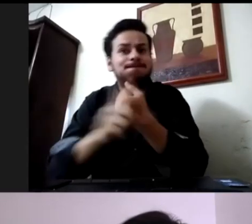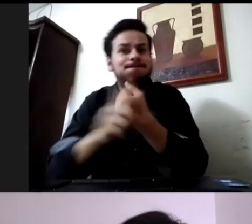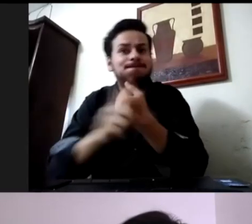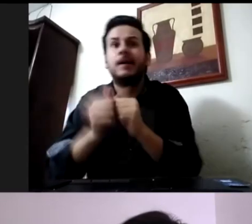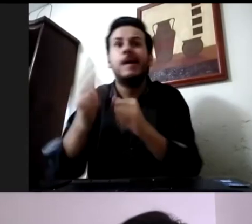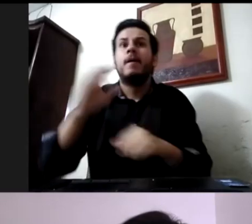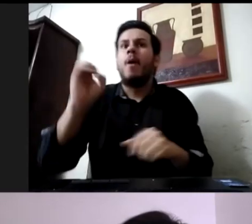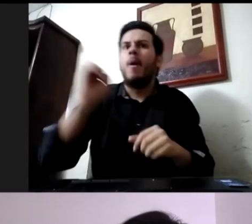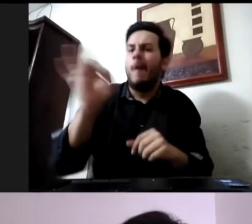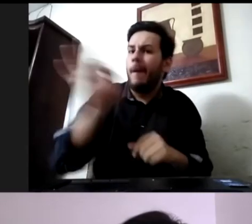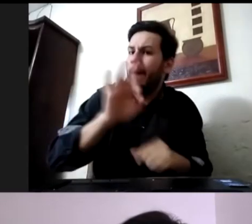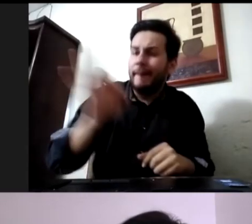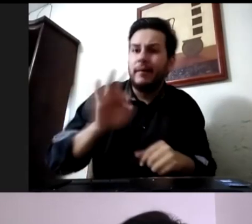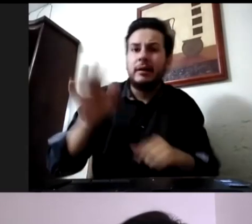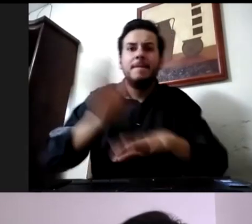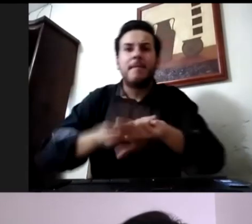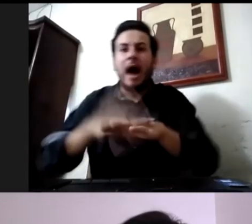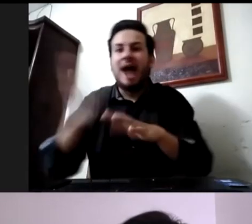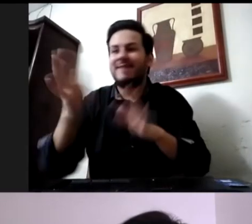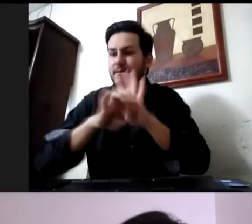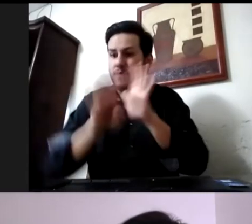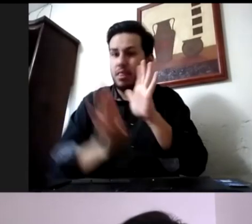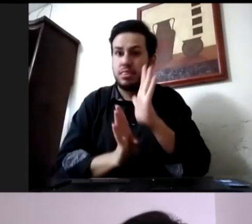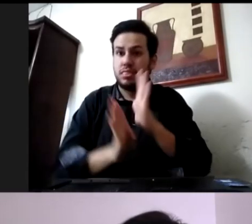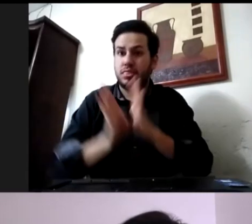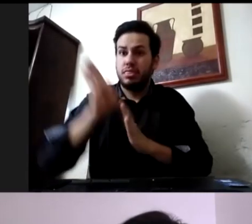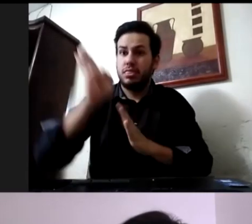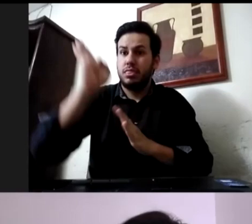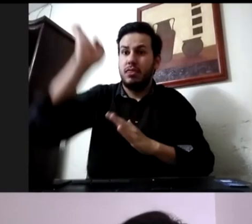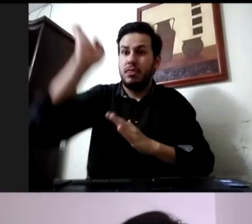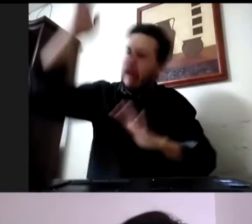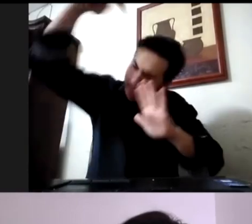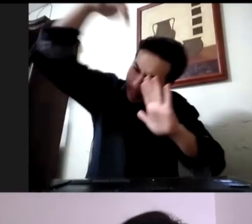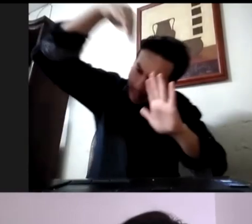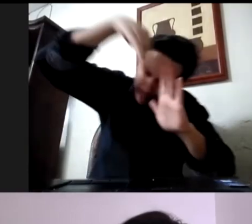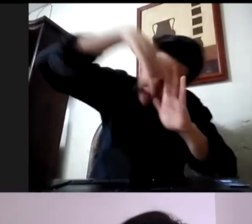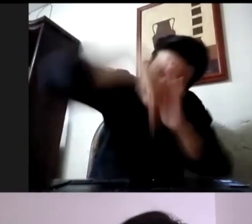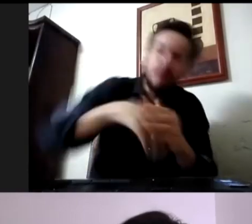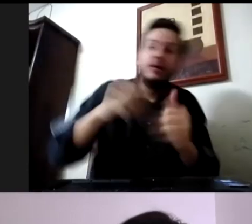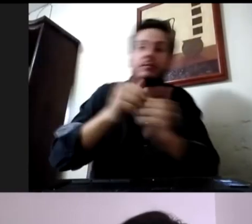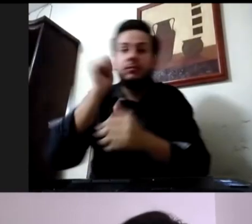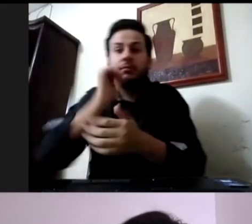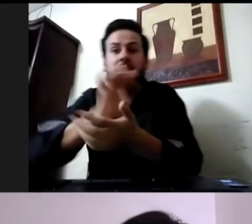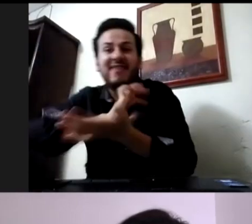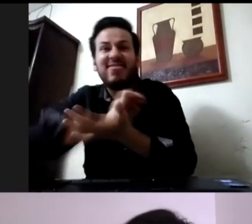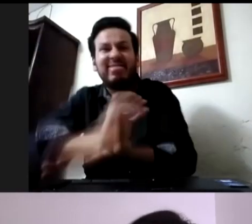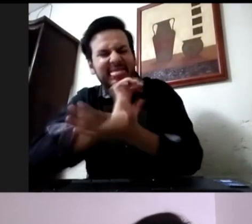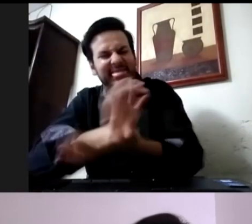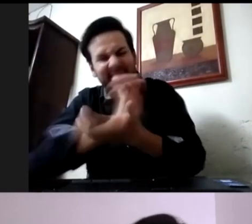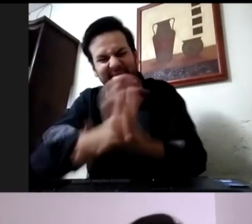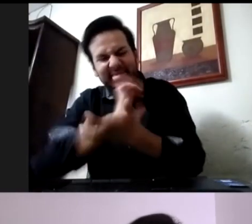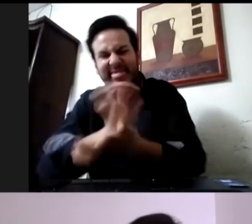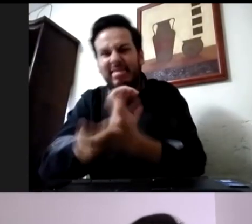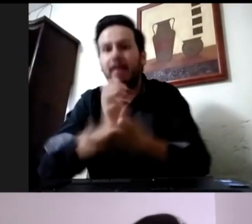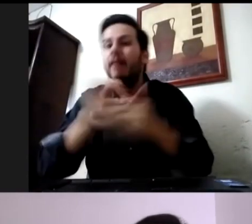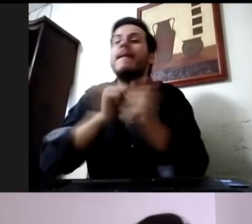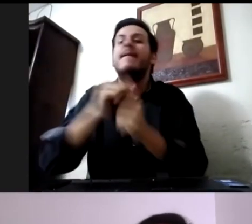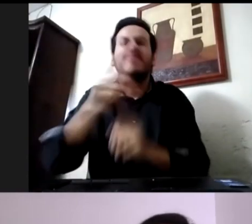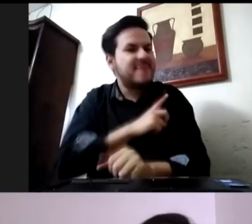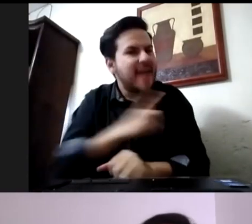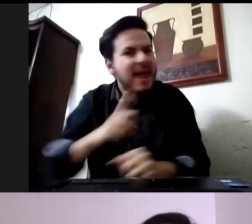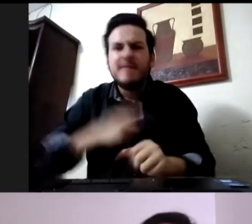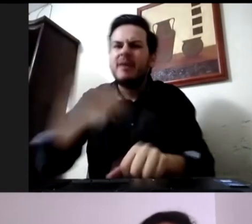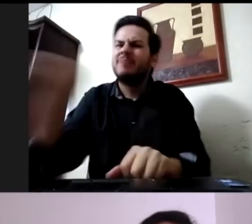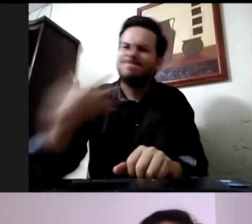pronunciada la curva de la desigualdad de trato en este país. Nuestra obligación es afinar un discurso en el